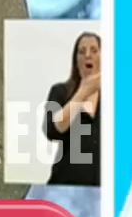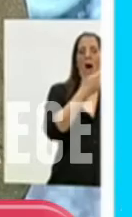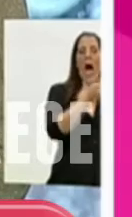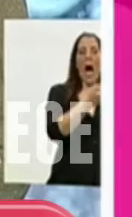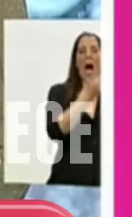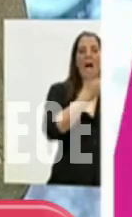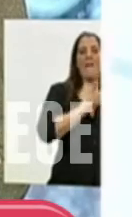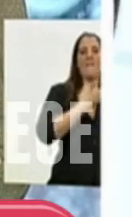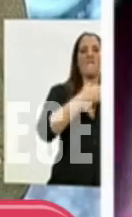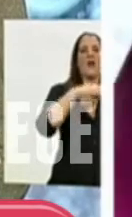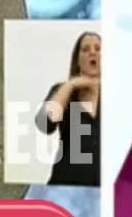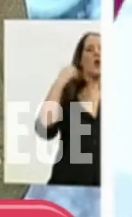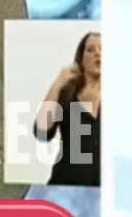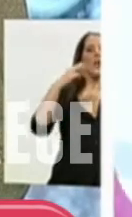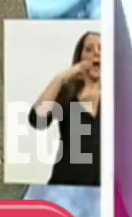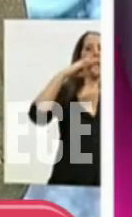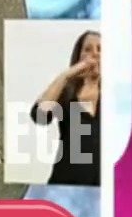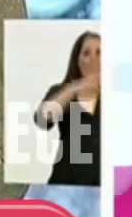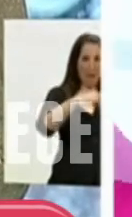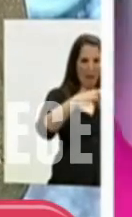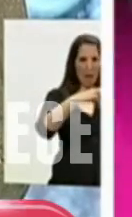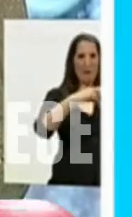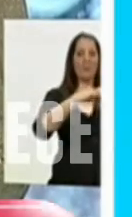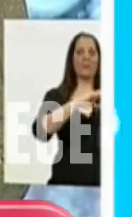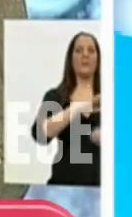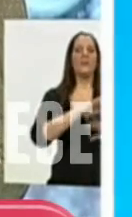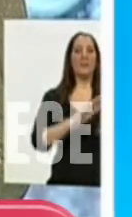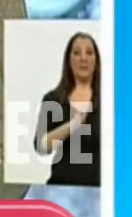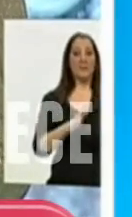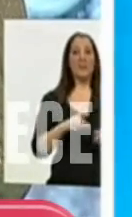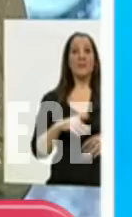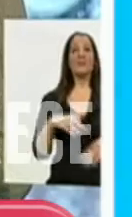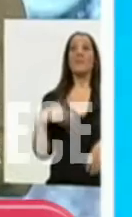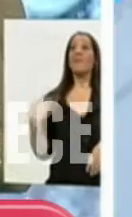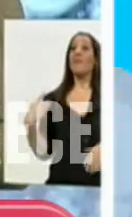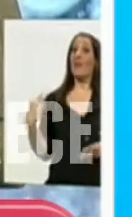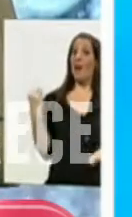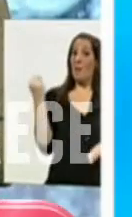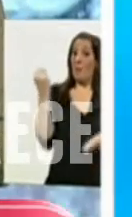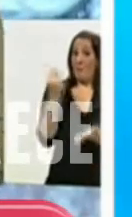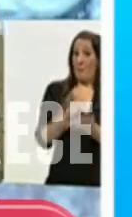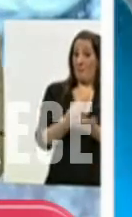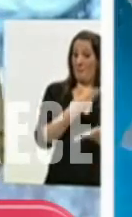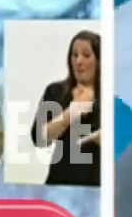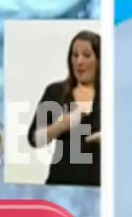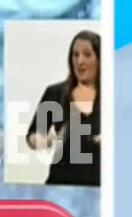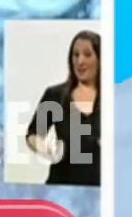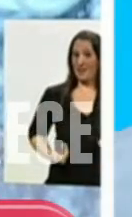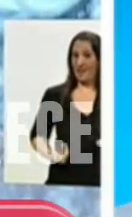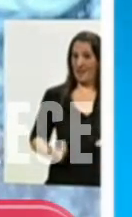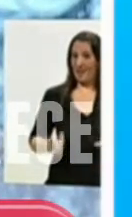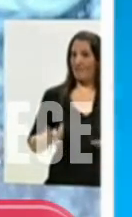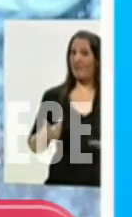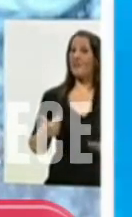85 páginas, no sé si recitó las 85 páginas. Él le dijo páginas. A la abogada que horas, tiene, ¿no?, mucho más para decir. Que tiene más. Sí. ¿Cuántas puede horas ser. Se declaró el 12 viernes? 12 o